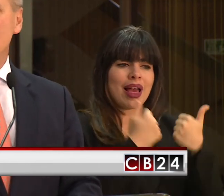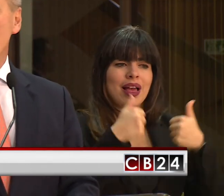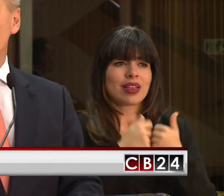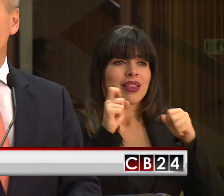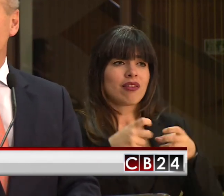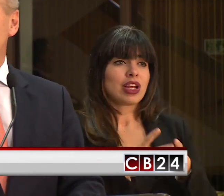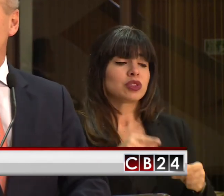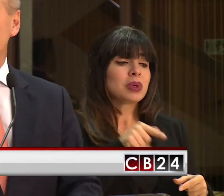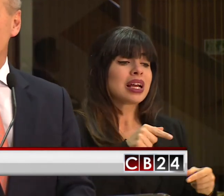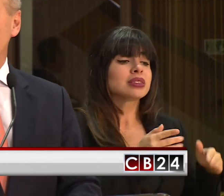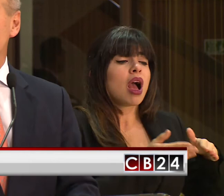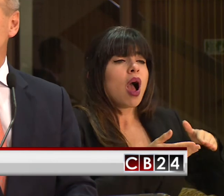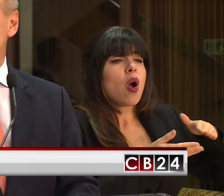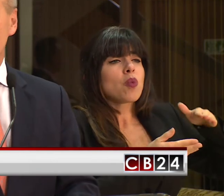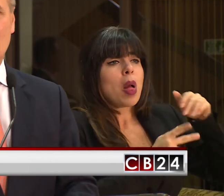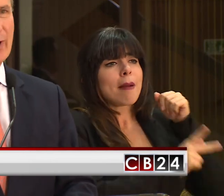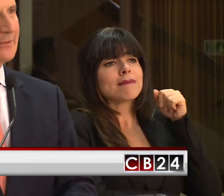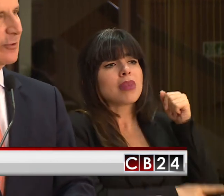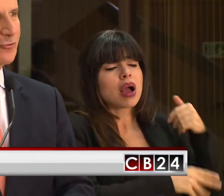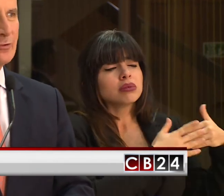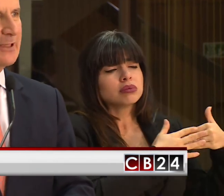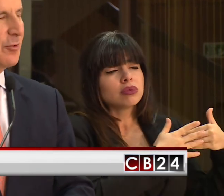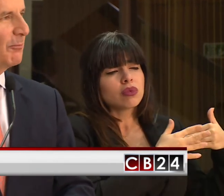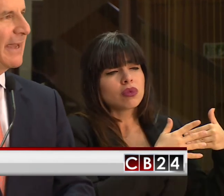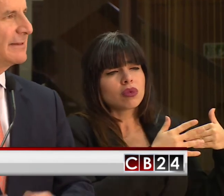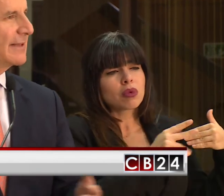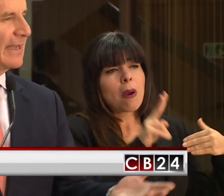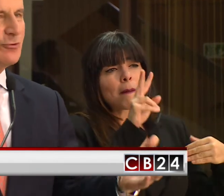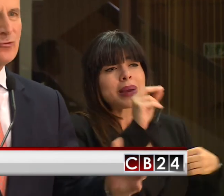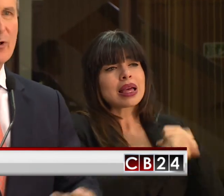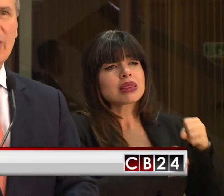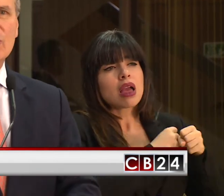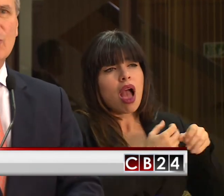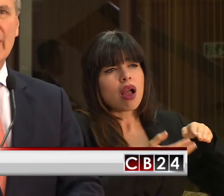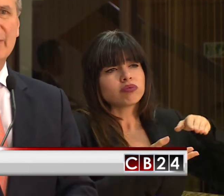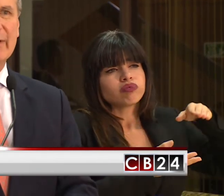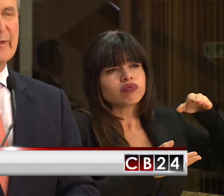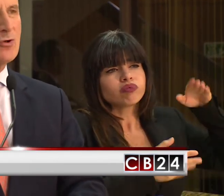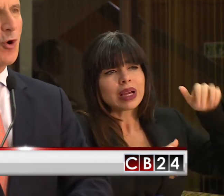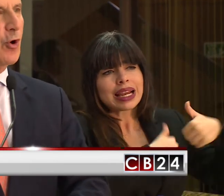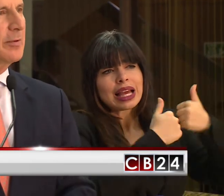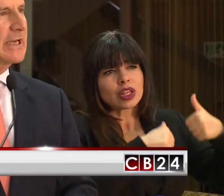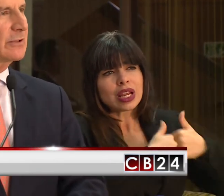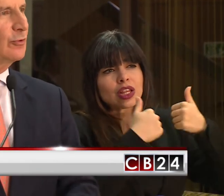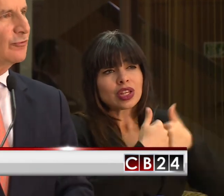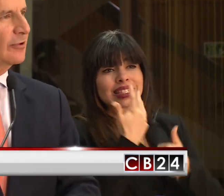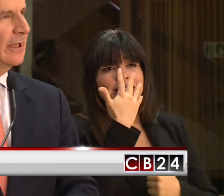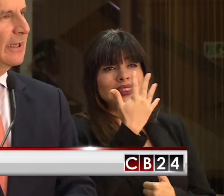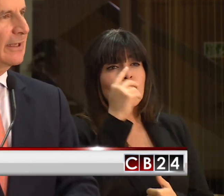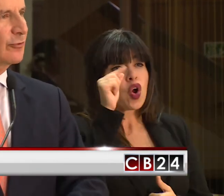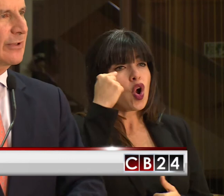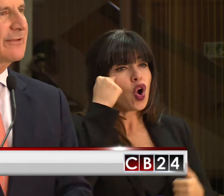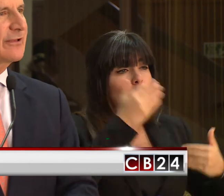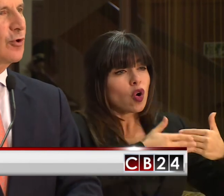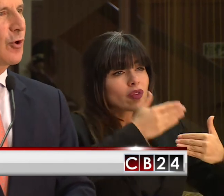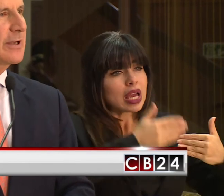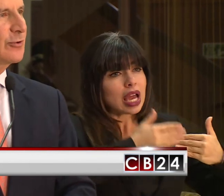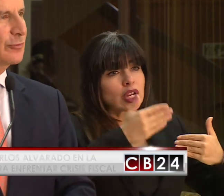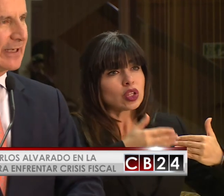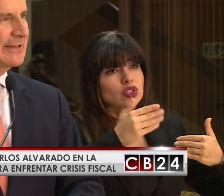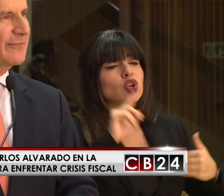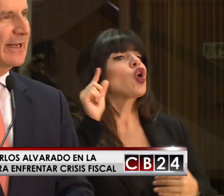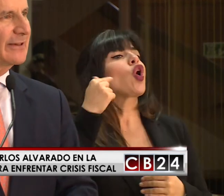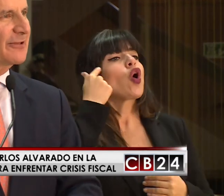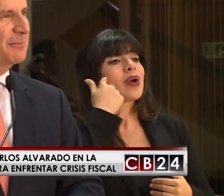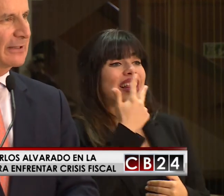se han venido acumulando en este país durante los últimos 20 años, durante 5 gobiernos, en donde han sido